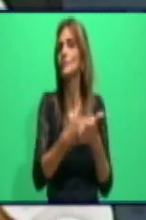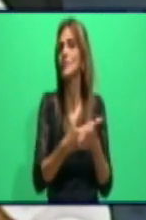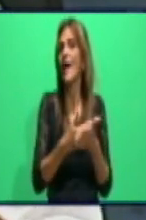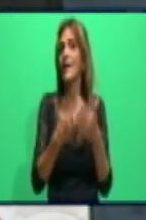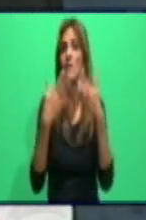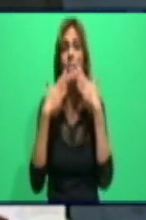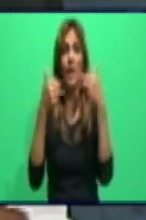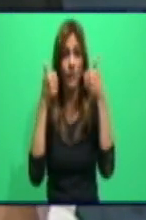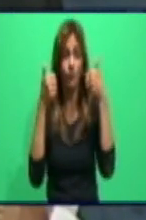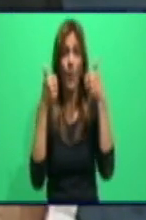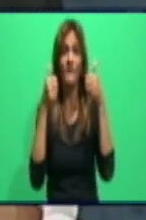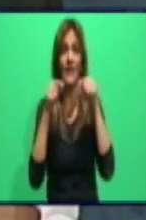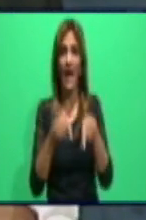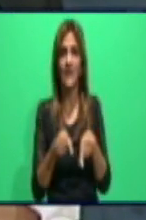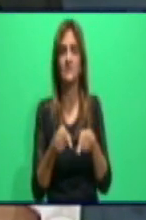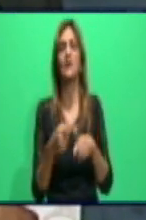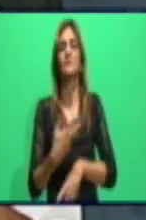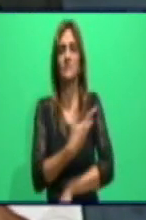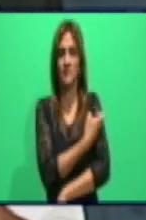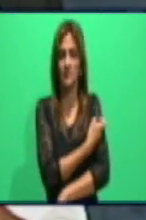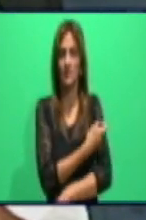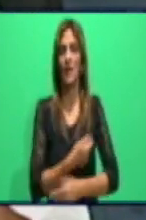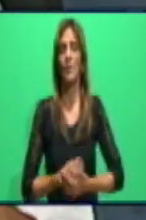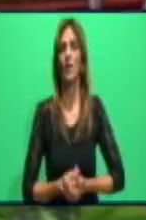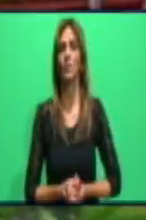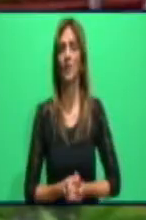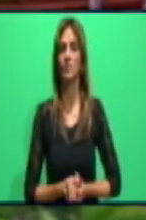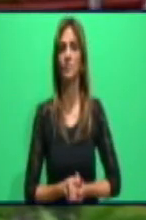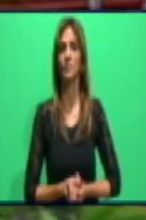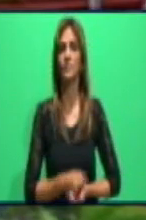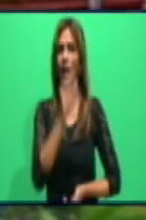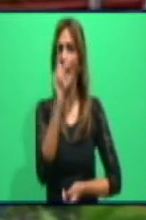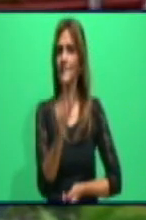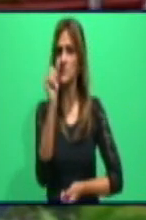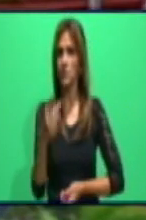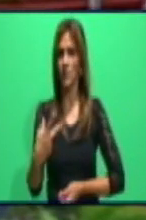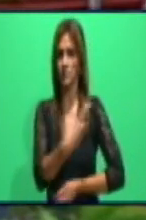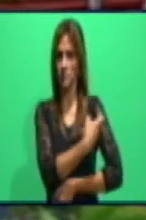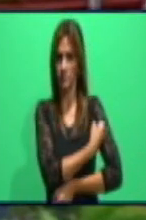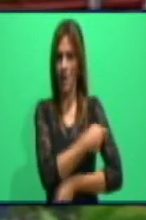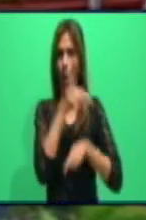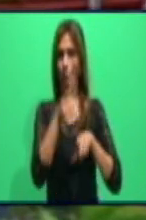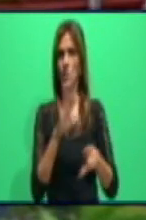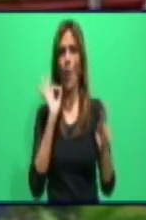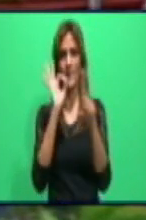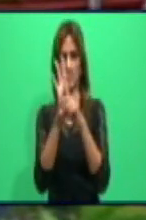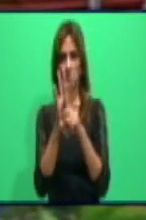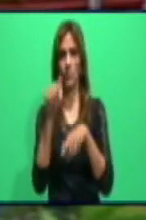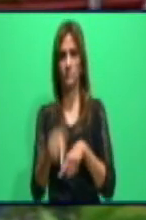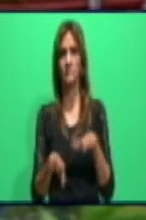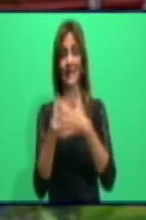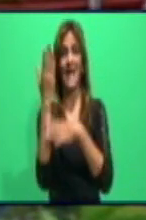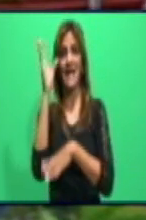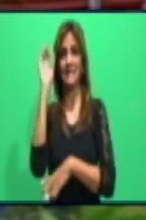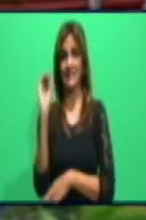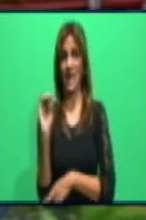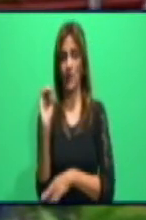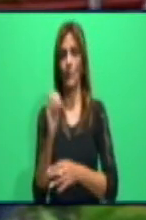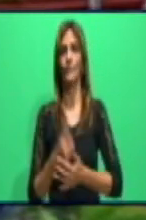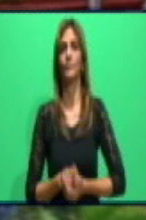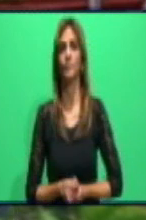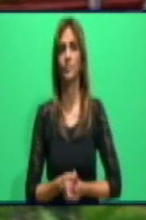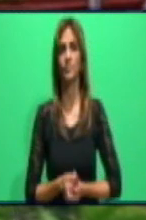como habíamos explicado anteriormente doctor a estas personas van a recibir hoy es el día cero para ella hoy es el día la primera dosis